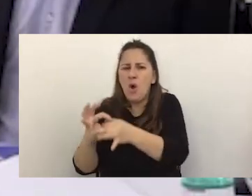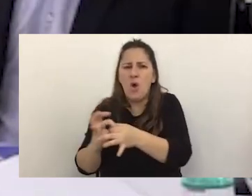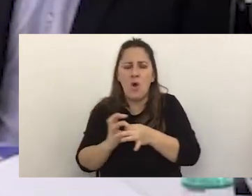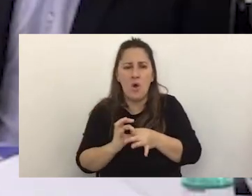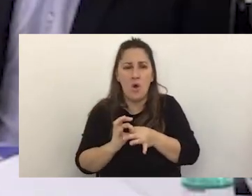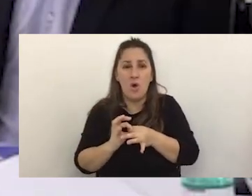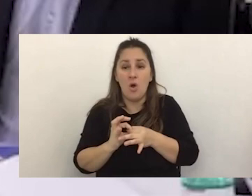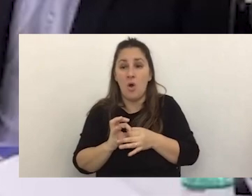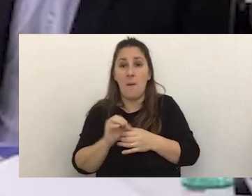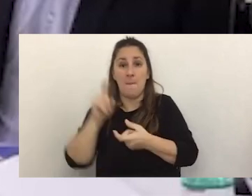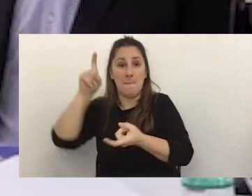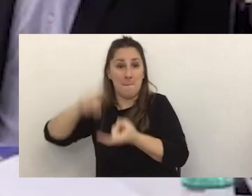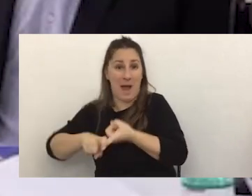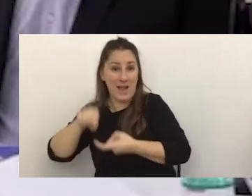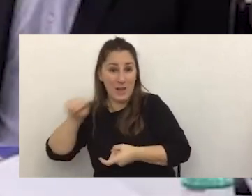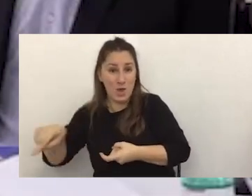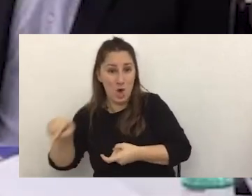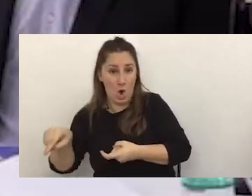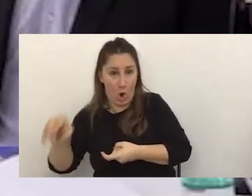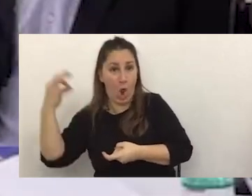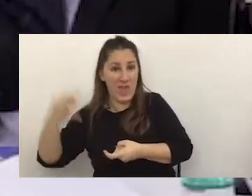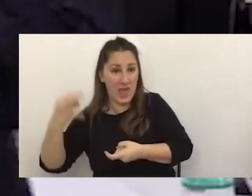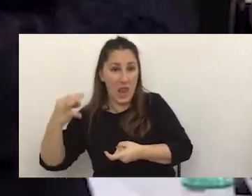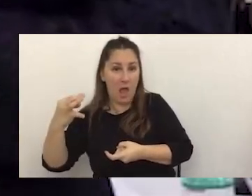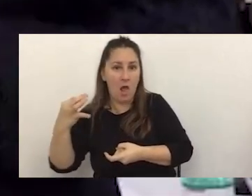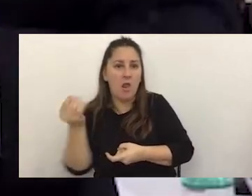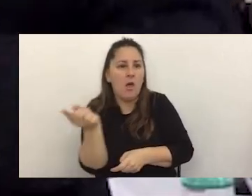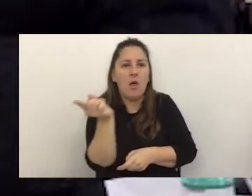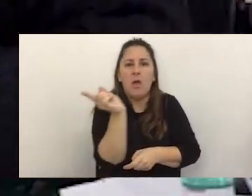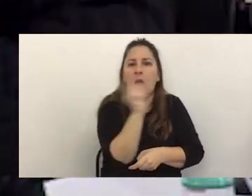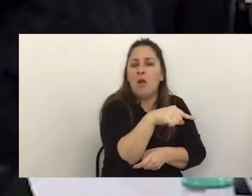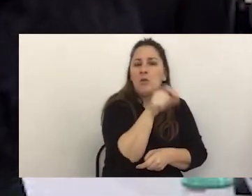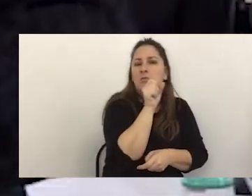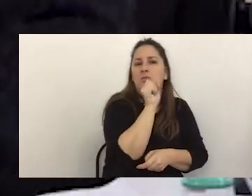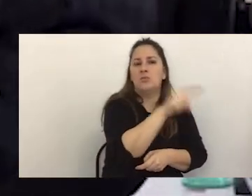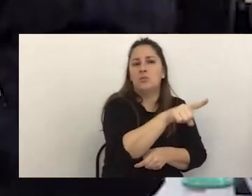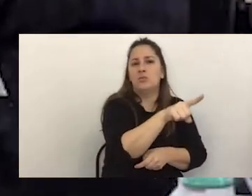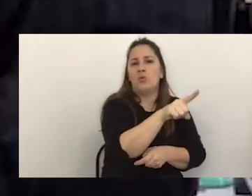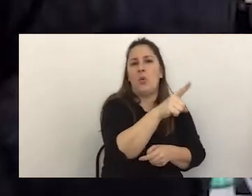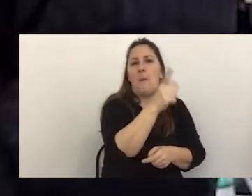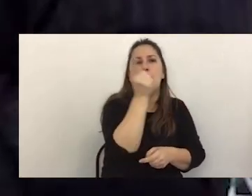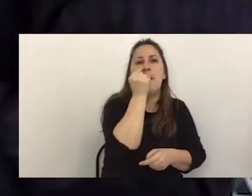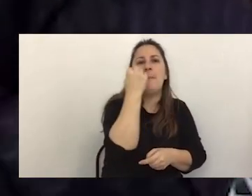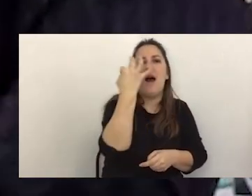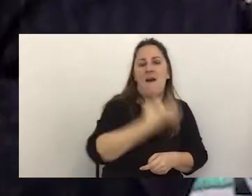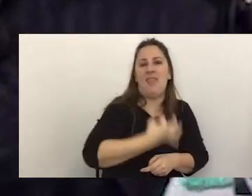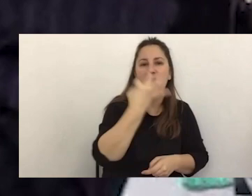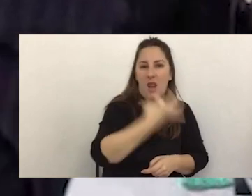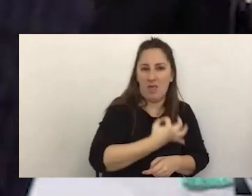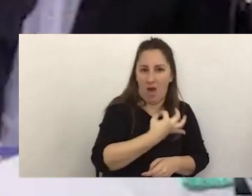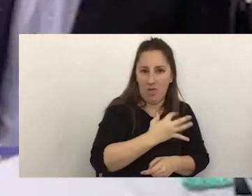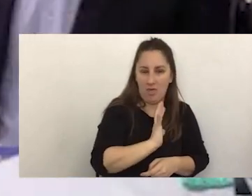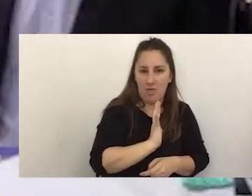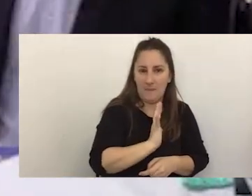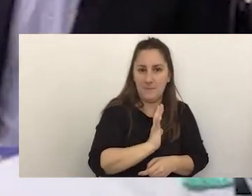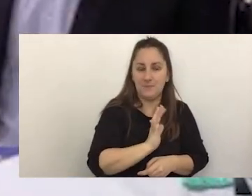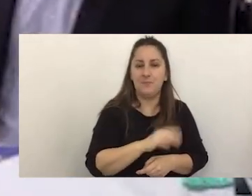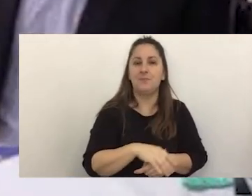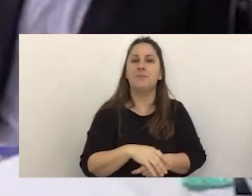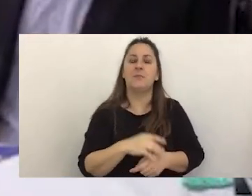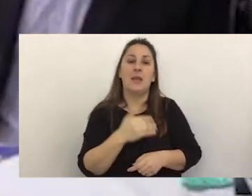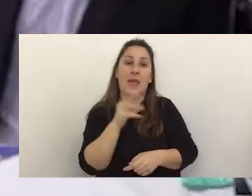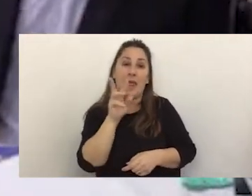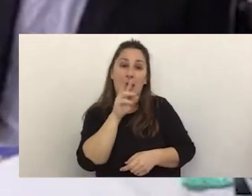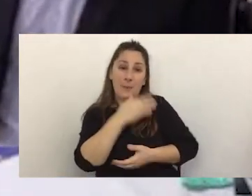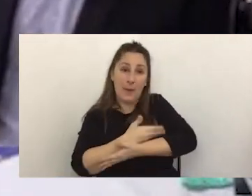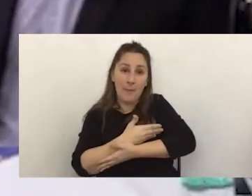el marido de la madre como con quien era su padre genético, ¿sí? Y dictó una